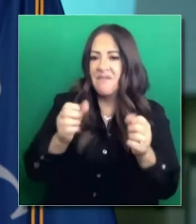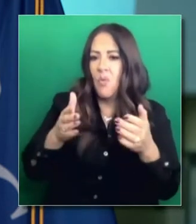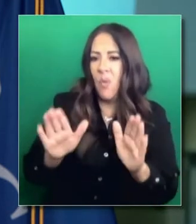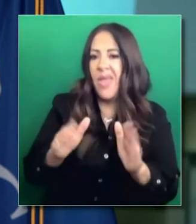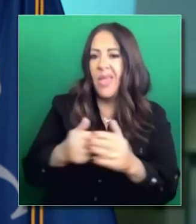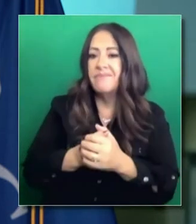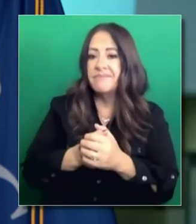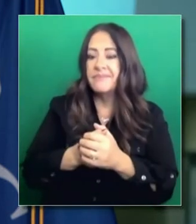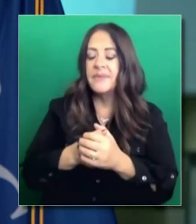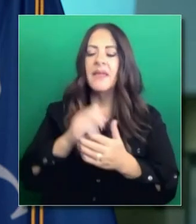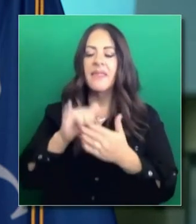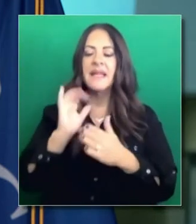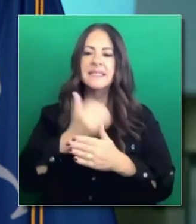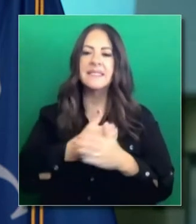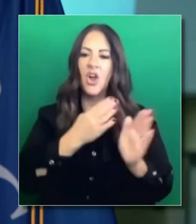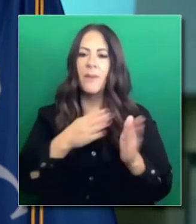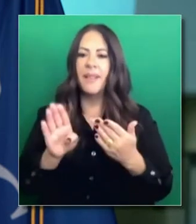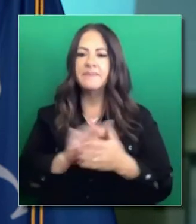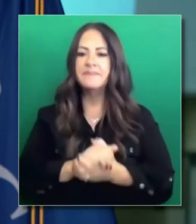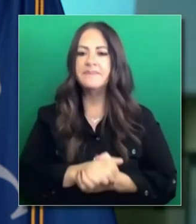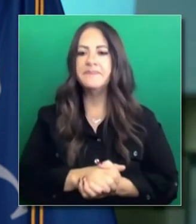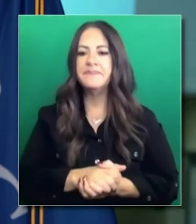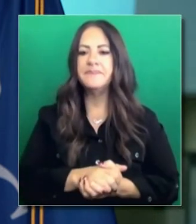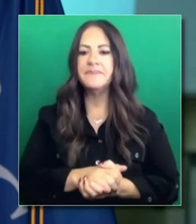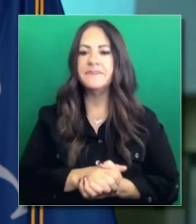su implementación.